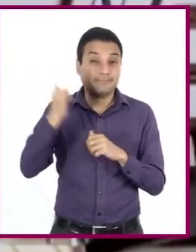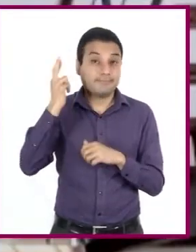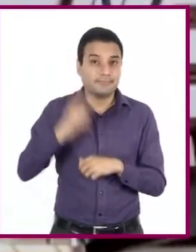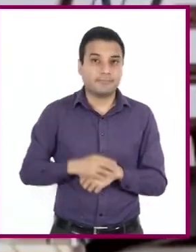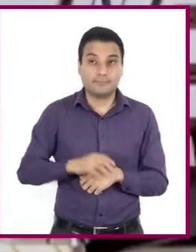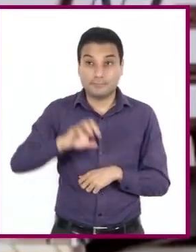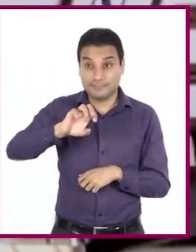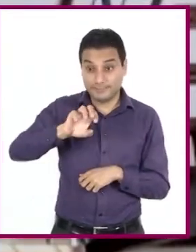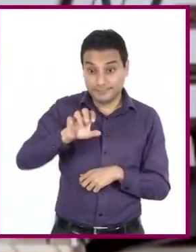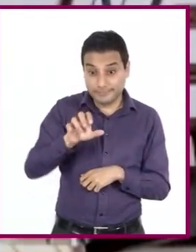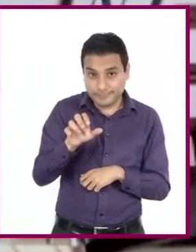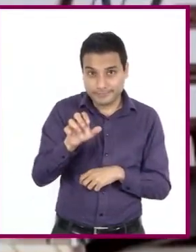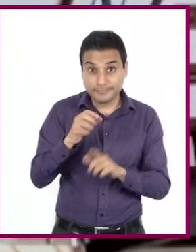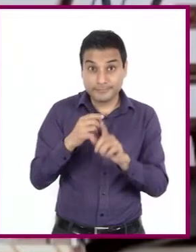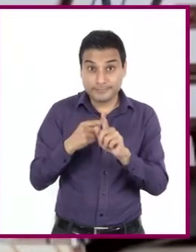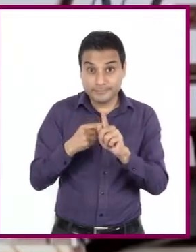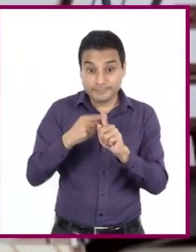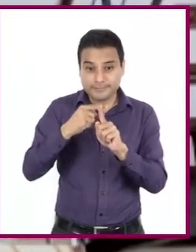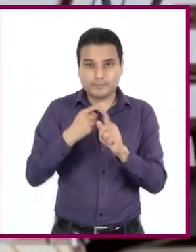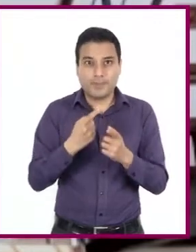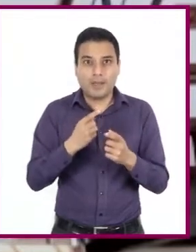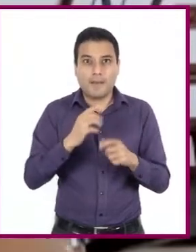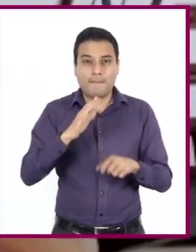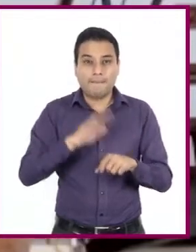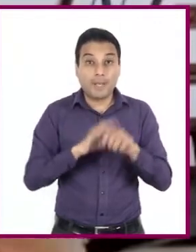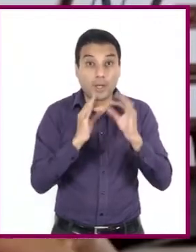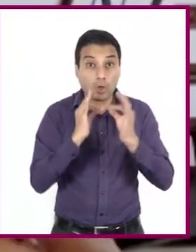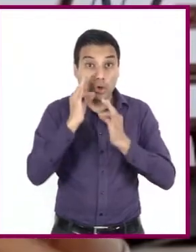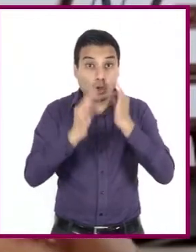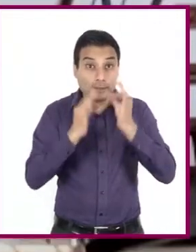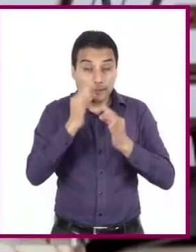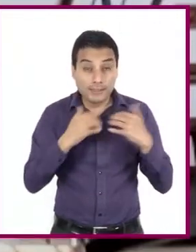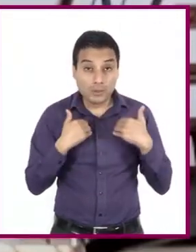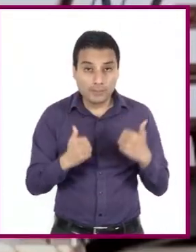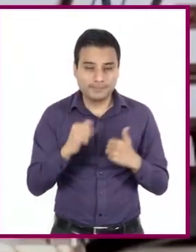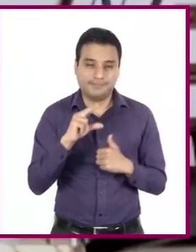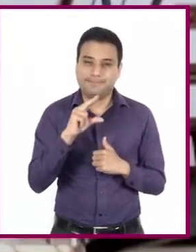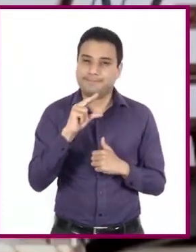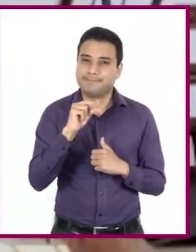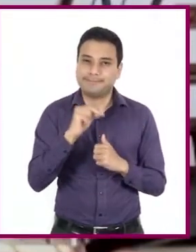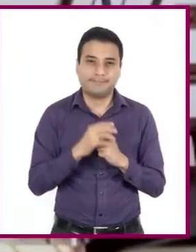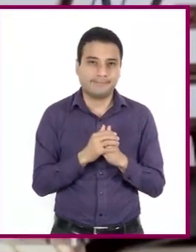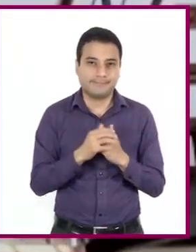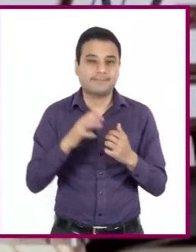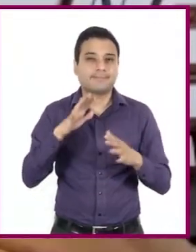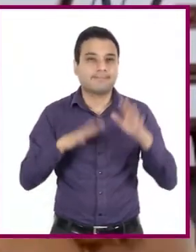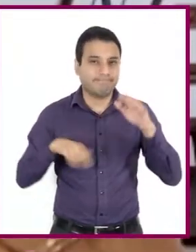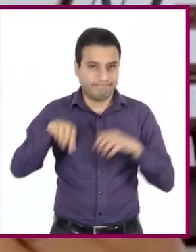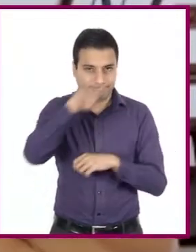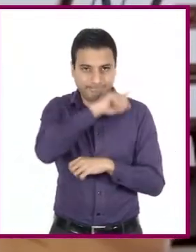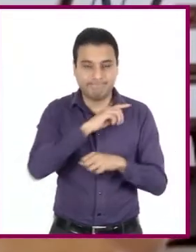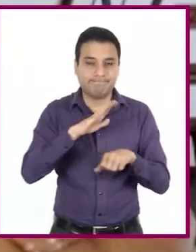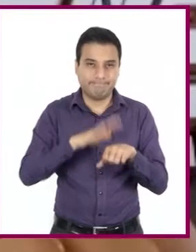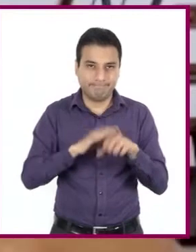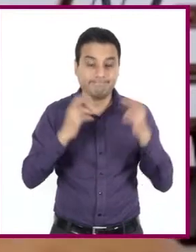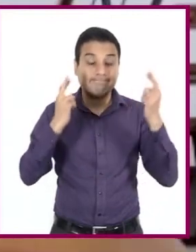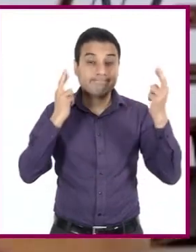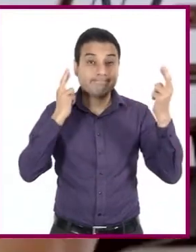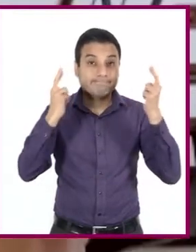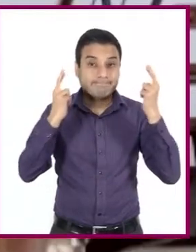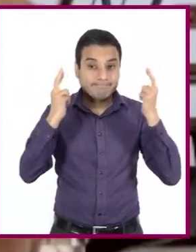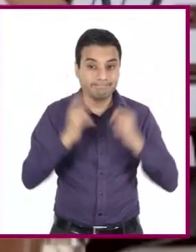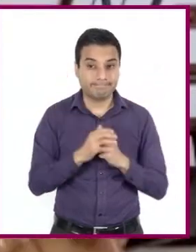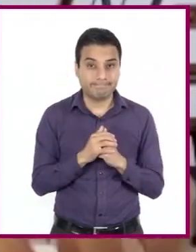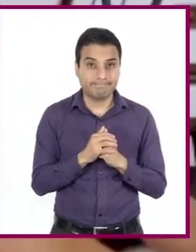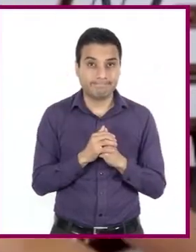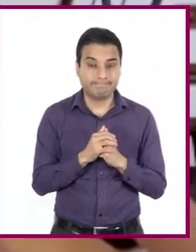oír mejor una noticia. No necesariamente. A veces lo que generamos es mayor ruido. La carga literaria